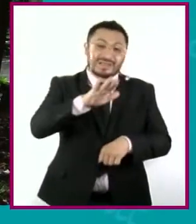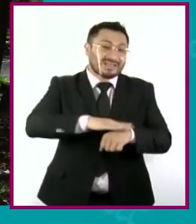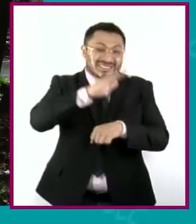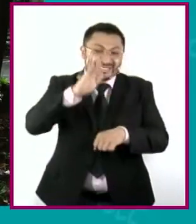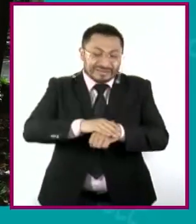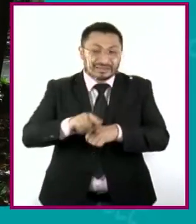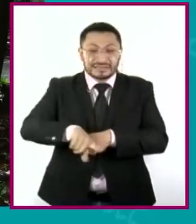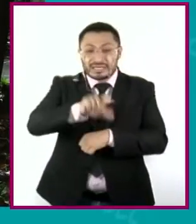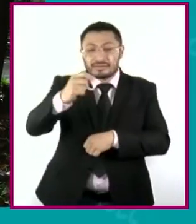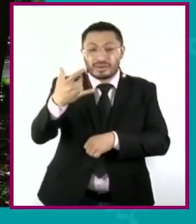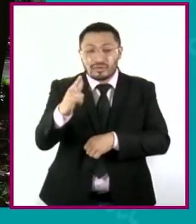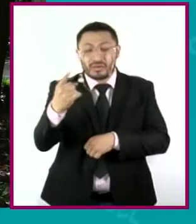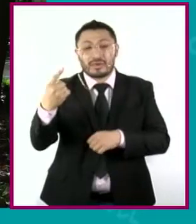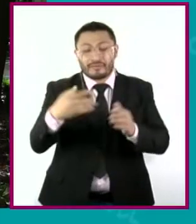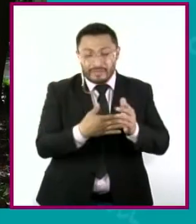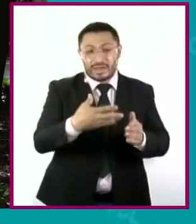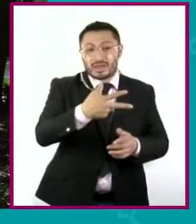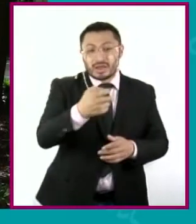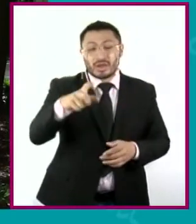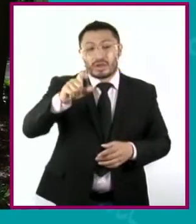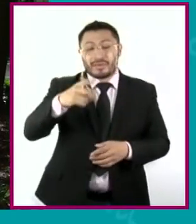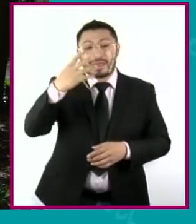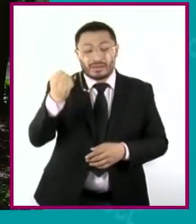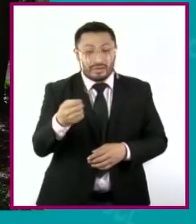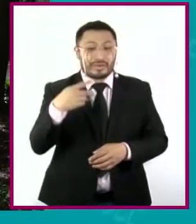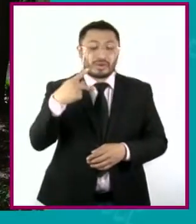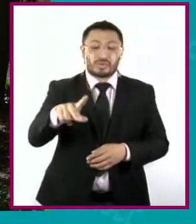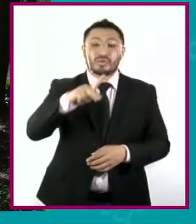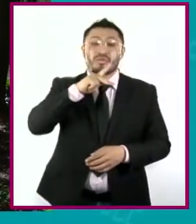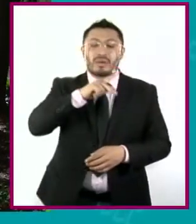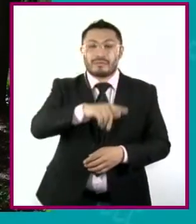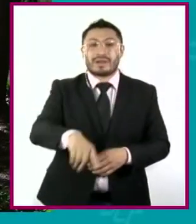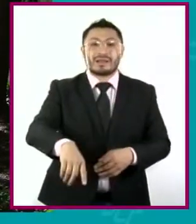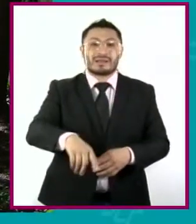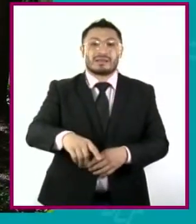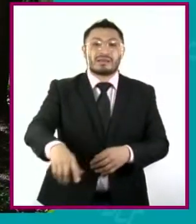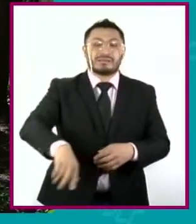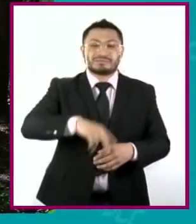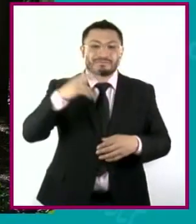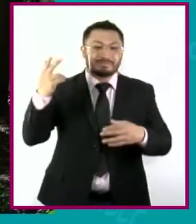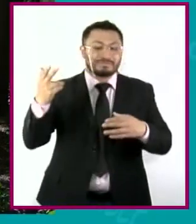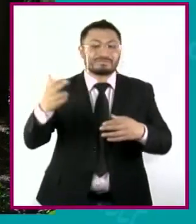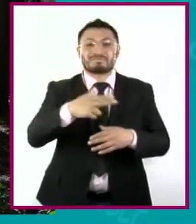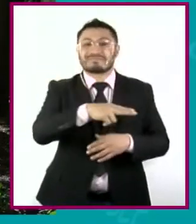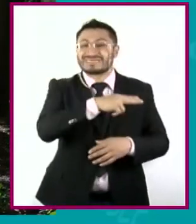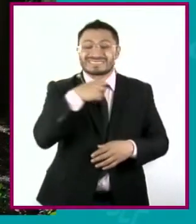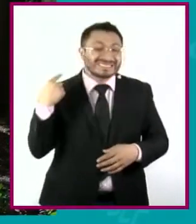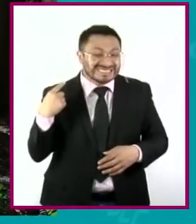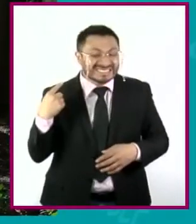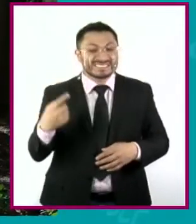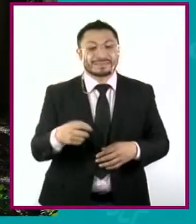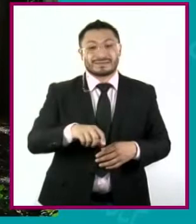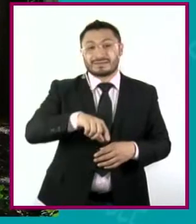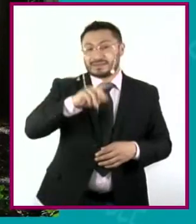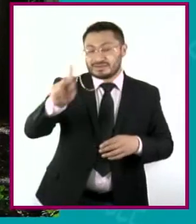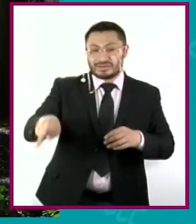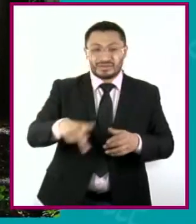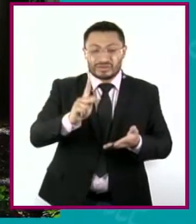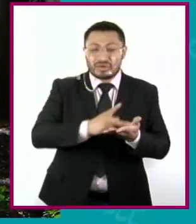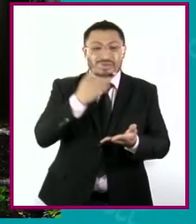de 1829, después del suicidio de su padre, Galois fue nuevamente rechazado por la École